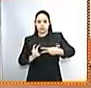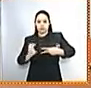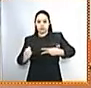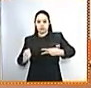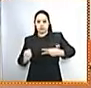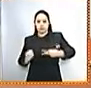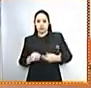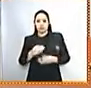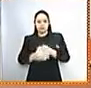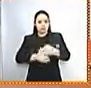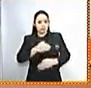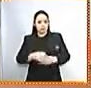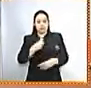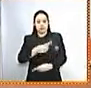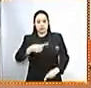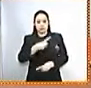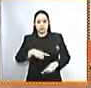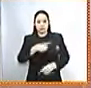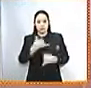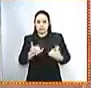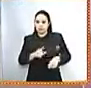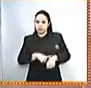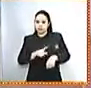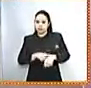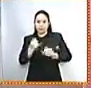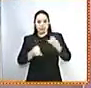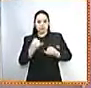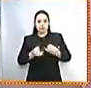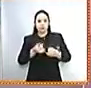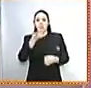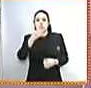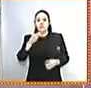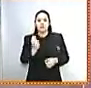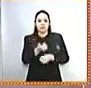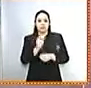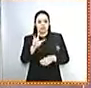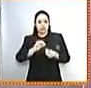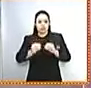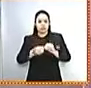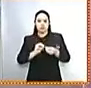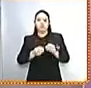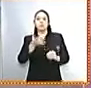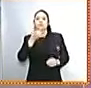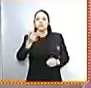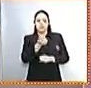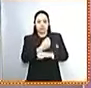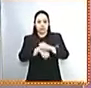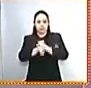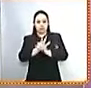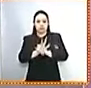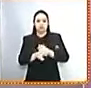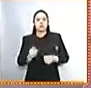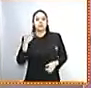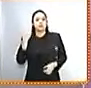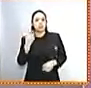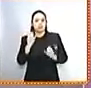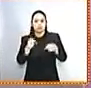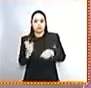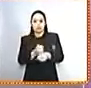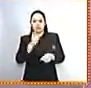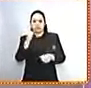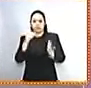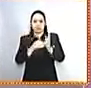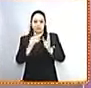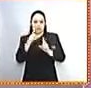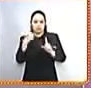60. Ponemos la diversión y ahora vamos a pegarle a su suerte con sus tres números favoritos de Pega 3. Y así de fácil ganar 100 mil